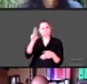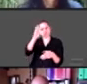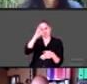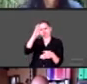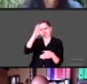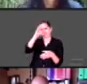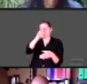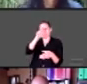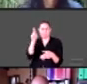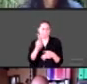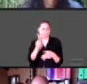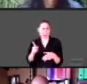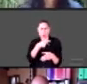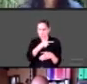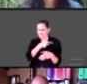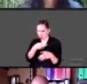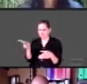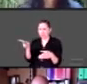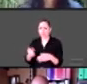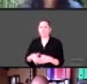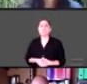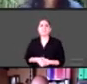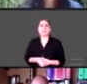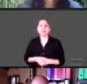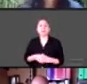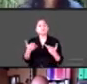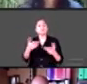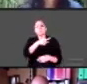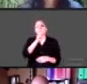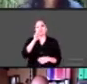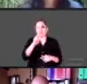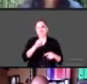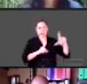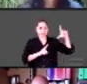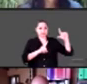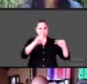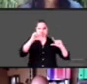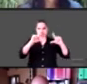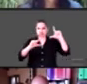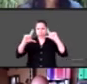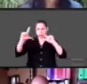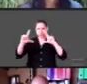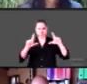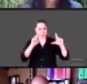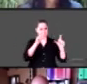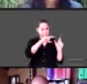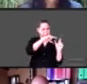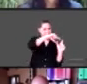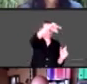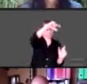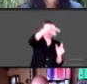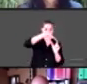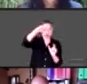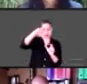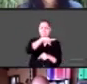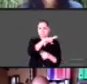un parte de información que no es muy usual que la expongamos a partir del enfoque multidimensional, pero que se puede obtener a través del